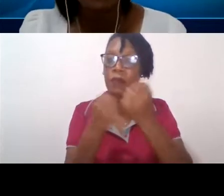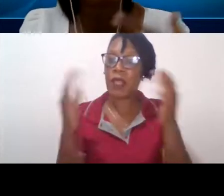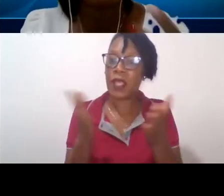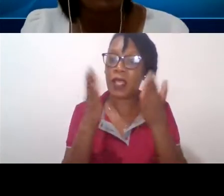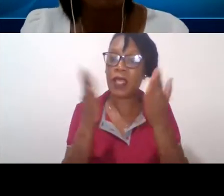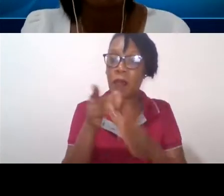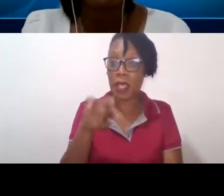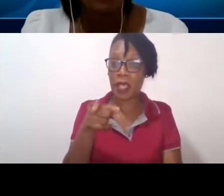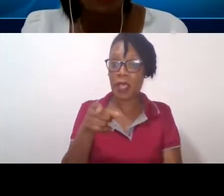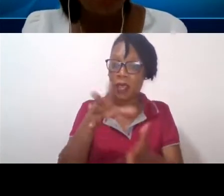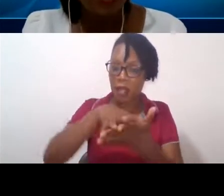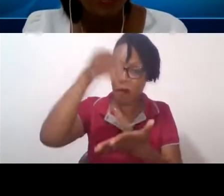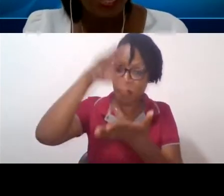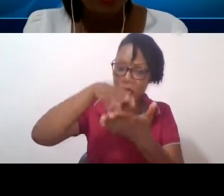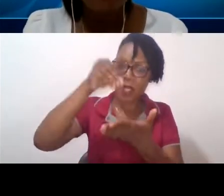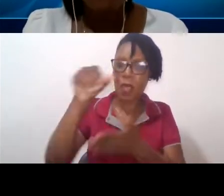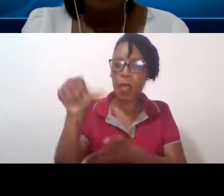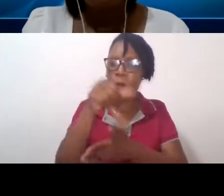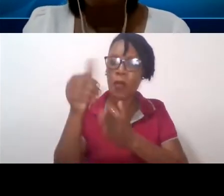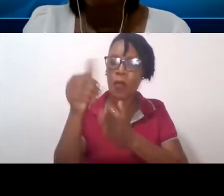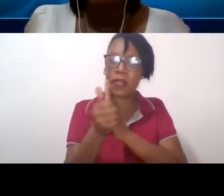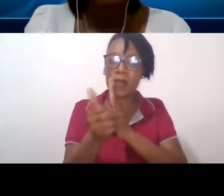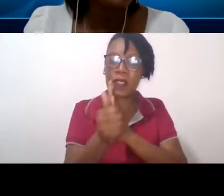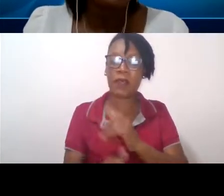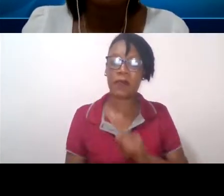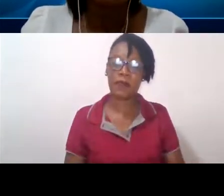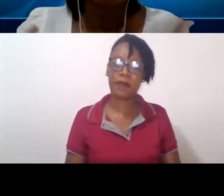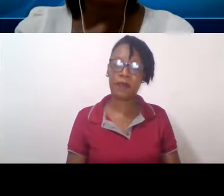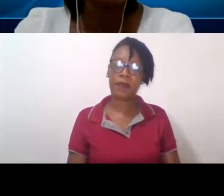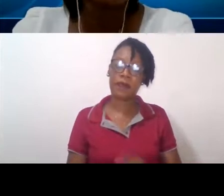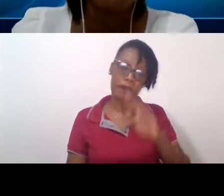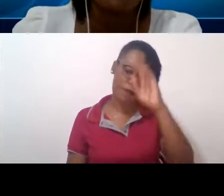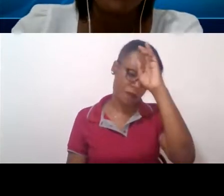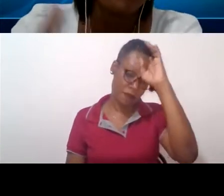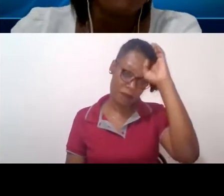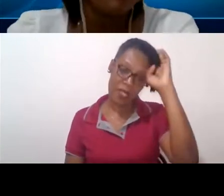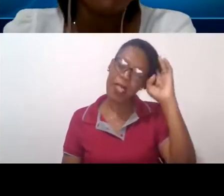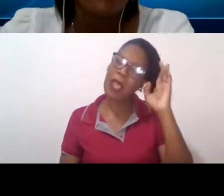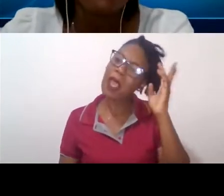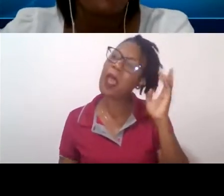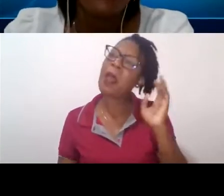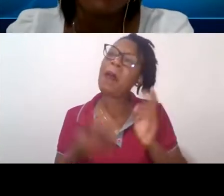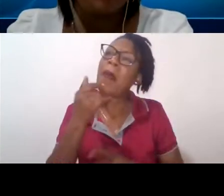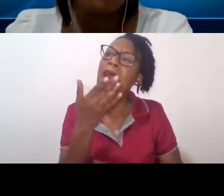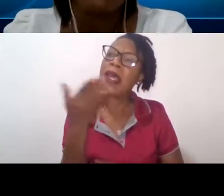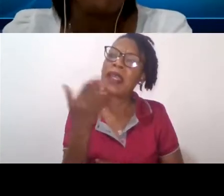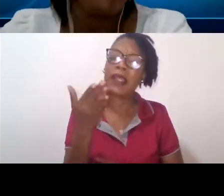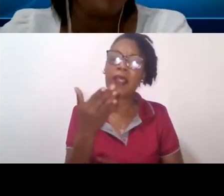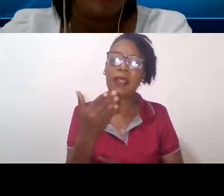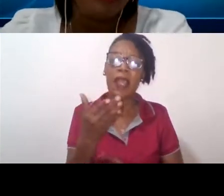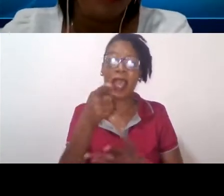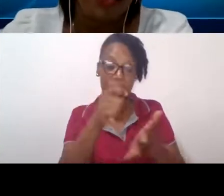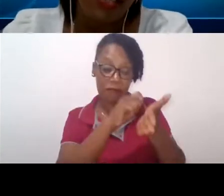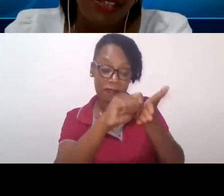vaya aprendiendo otras capacidades. ¿En qué nos sirven las agendas? Bueno, estas registran las secuencias de las